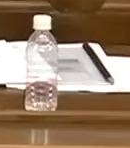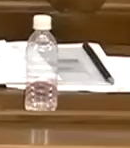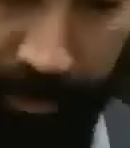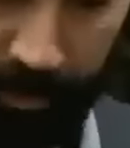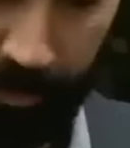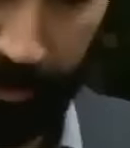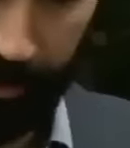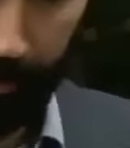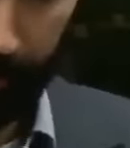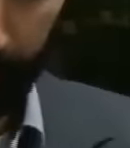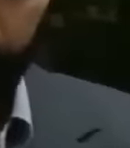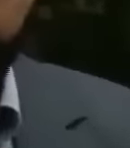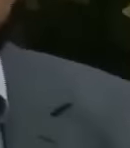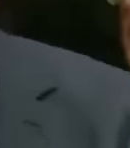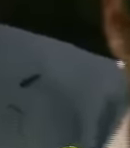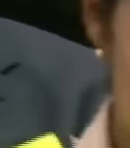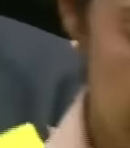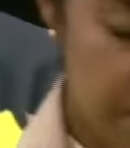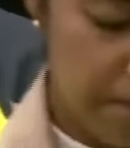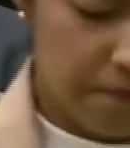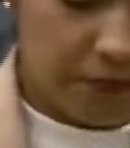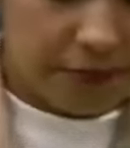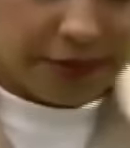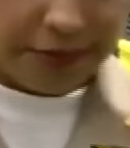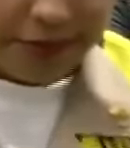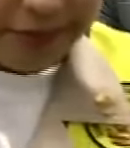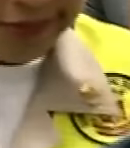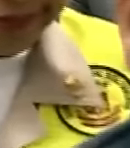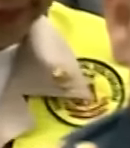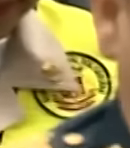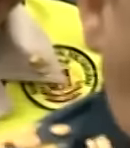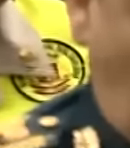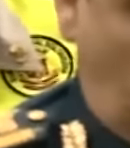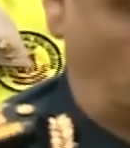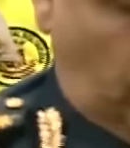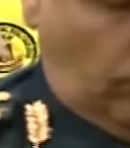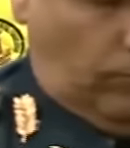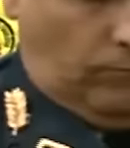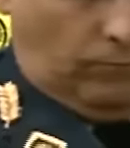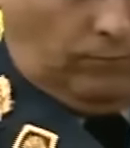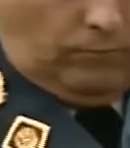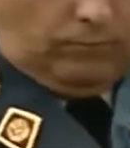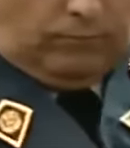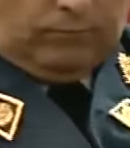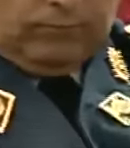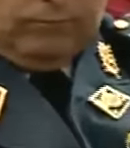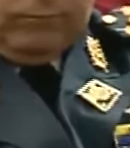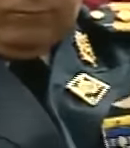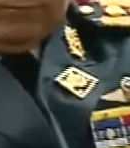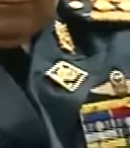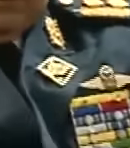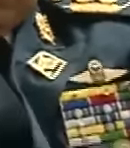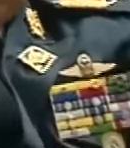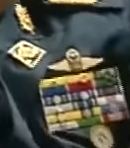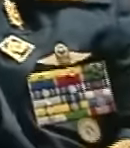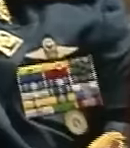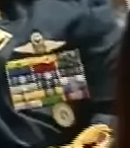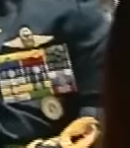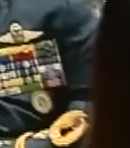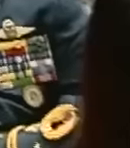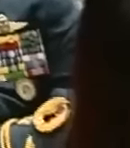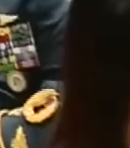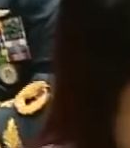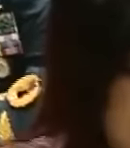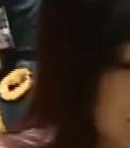amplia, muy amplia. Convoca además sectores religiosos, a las universidades, a los intelectuales, a todos y a todos participar